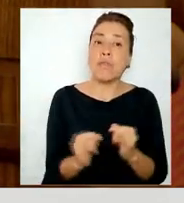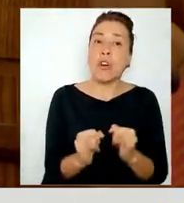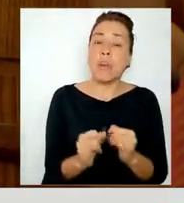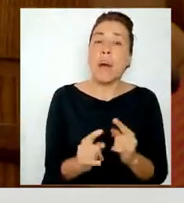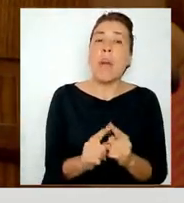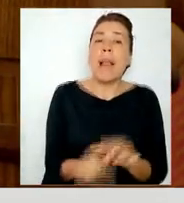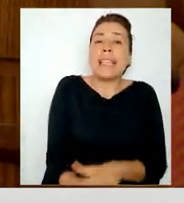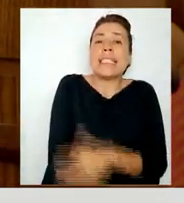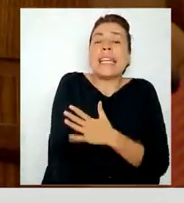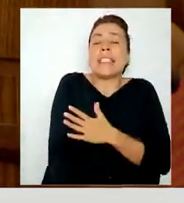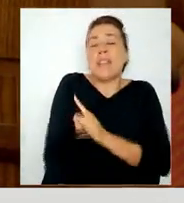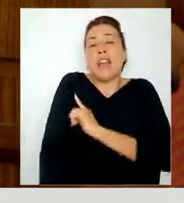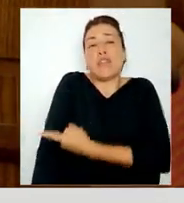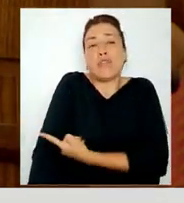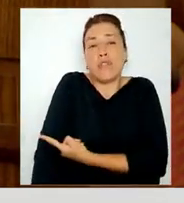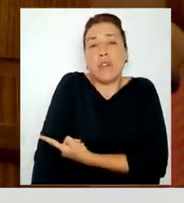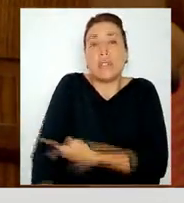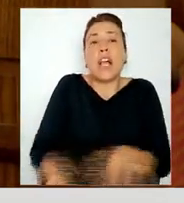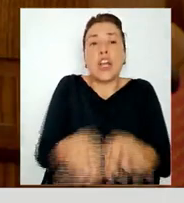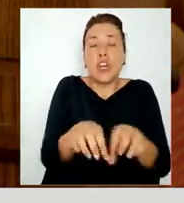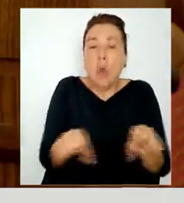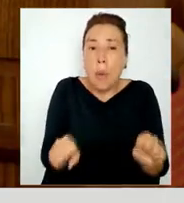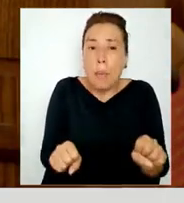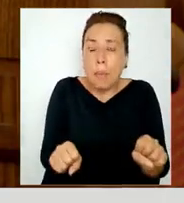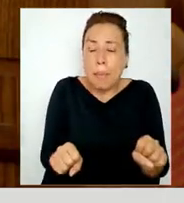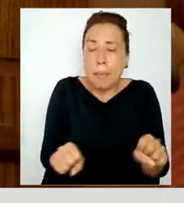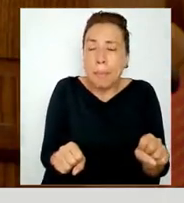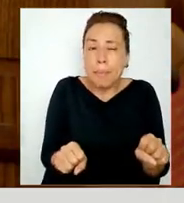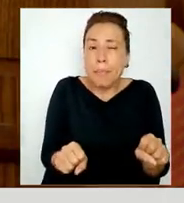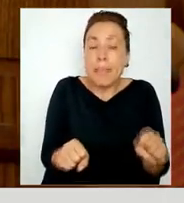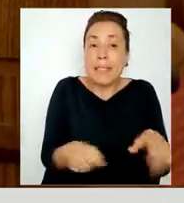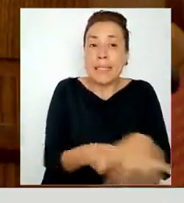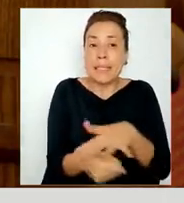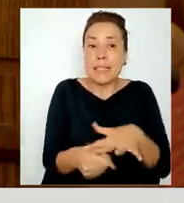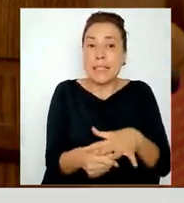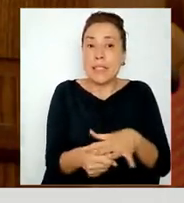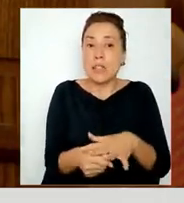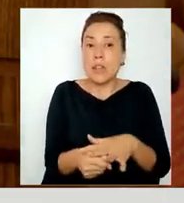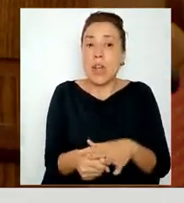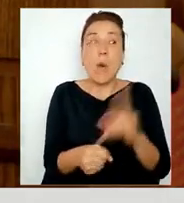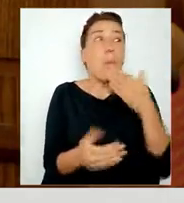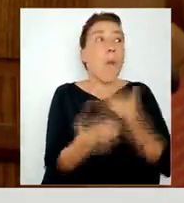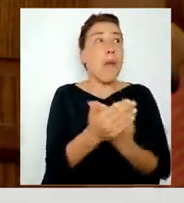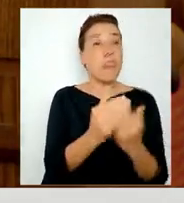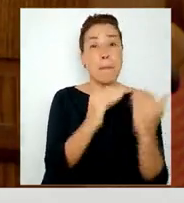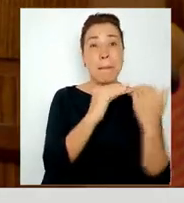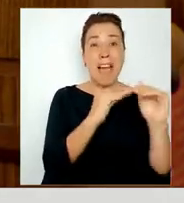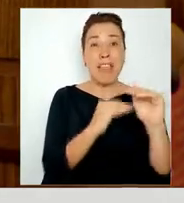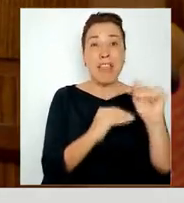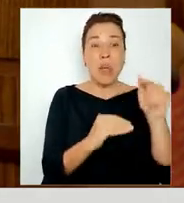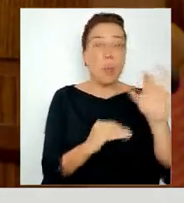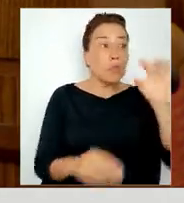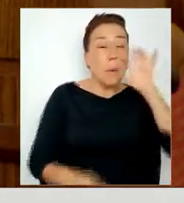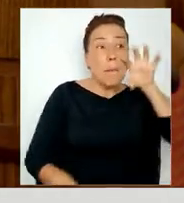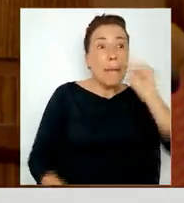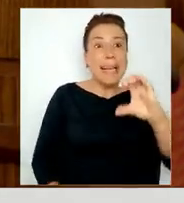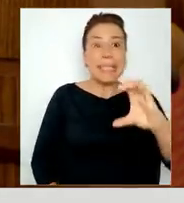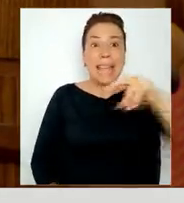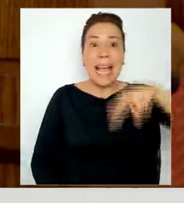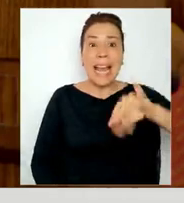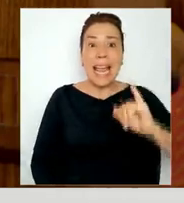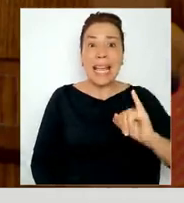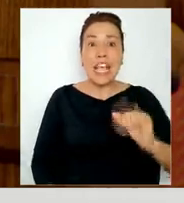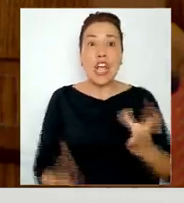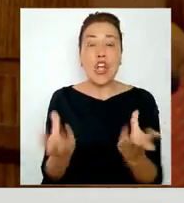y el compromiso su escudo en ese contexto ocurrió que uno de los envíos de su obra fue interceptado por la CNI los cobardes le temen